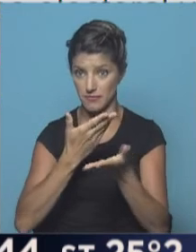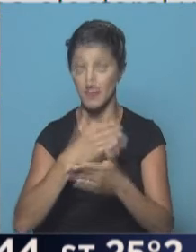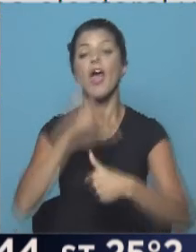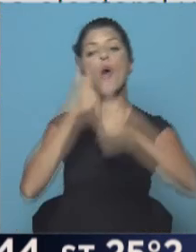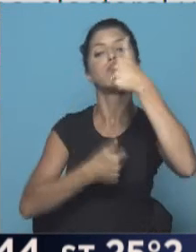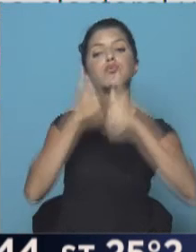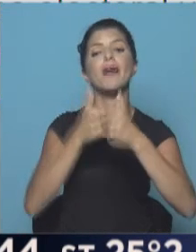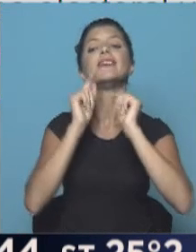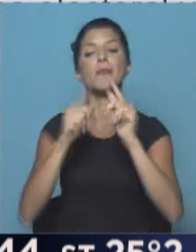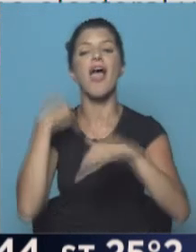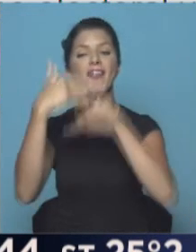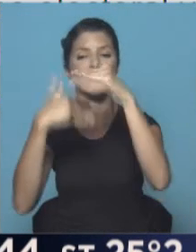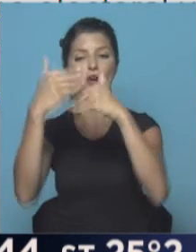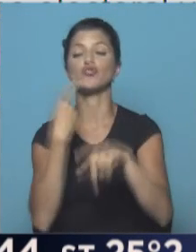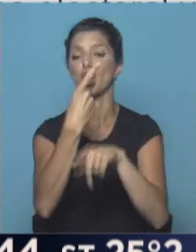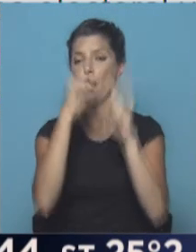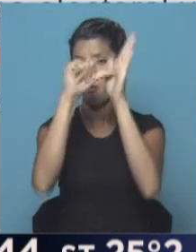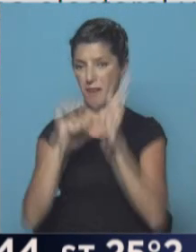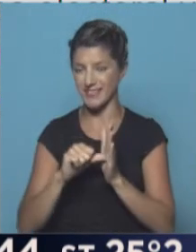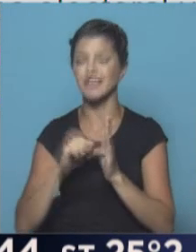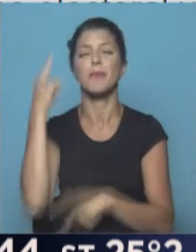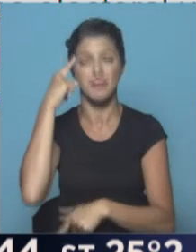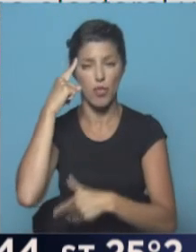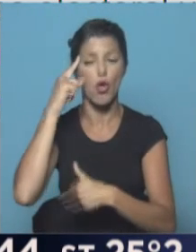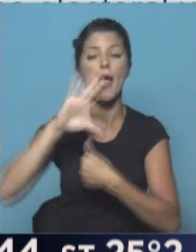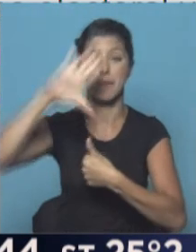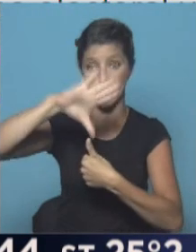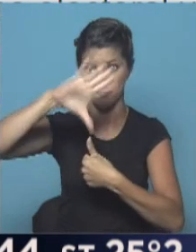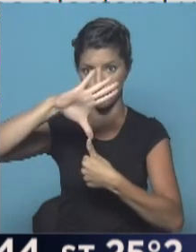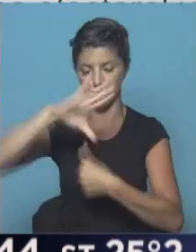competitividad y el desarrollo de América del Norte.